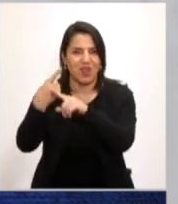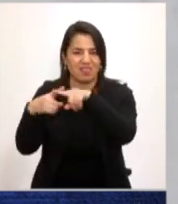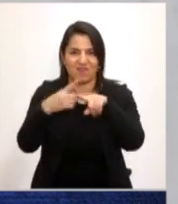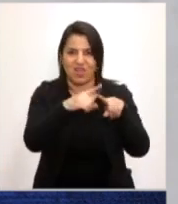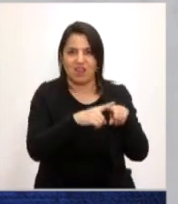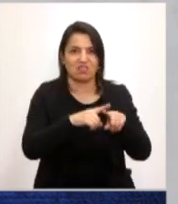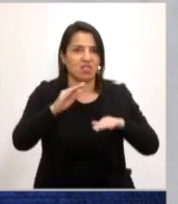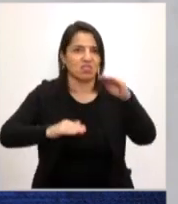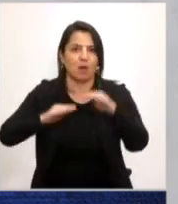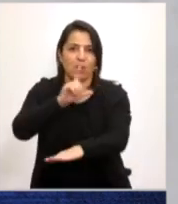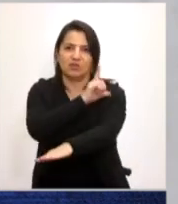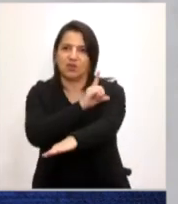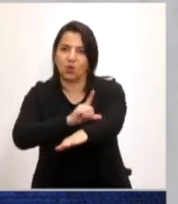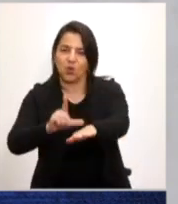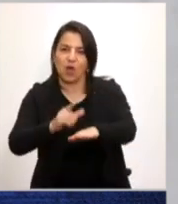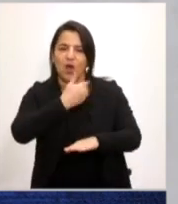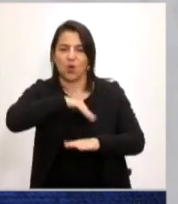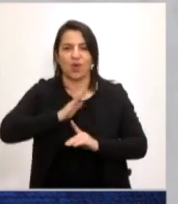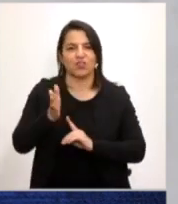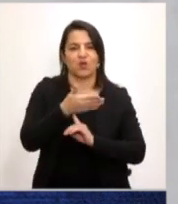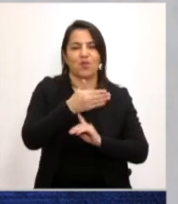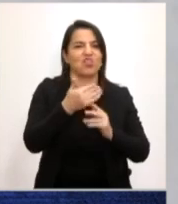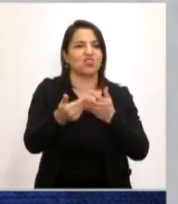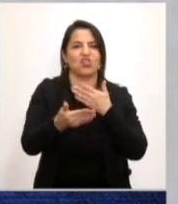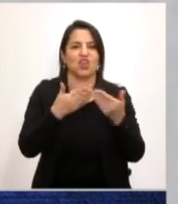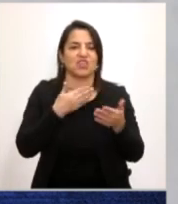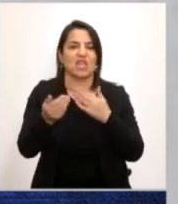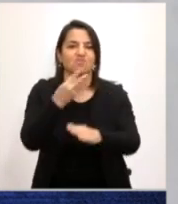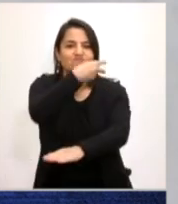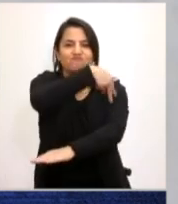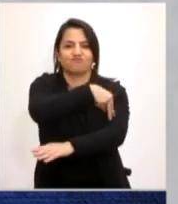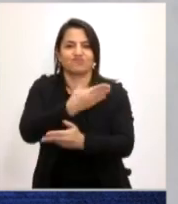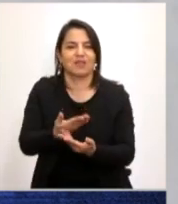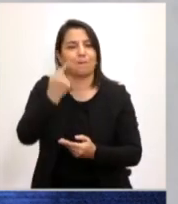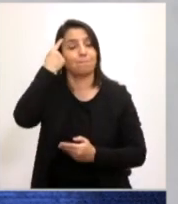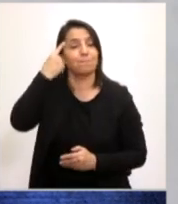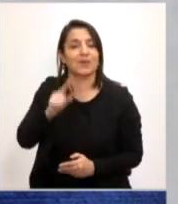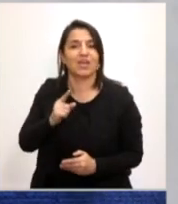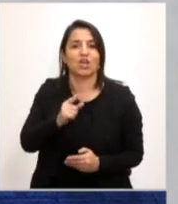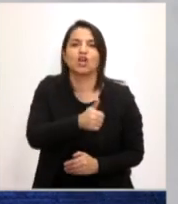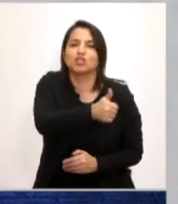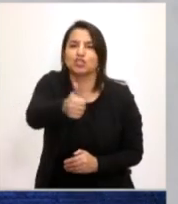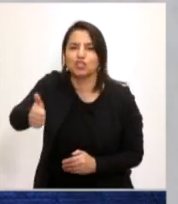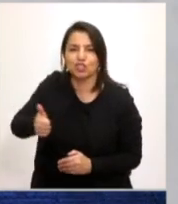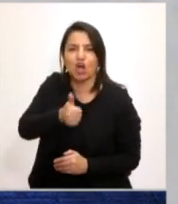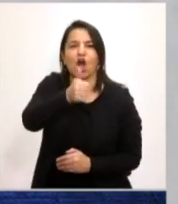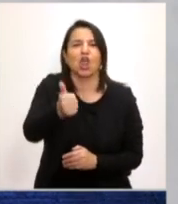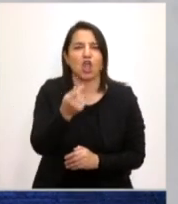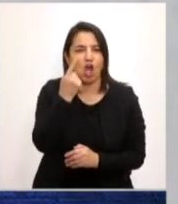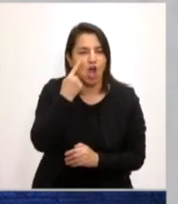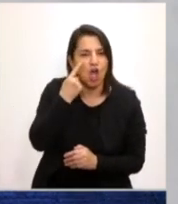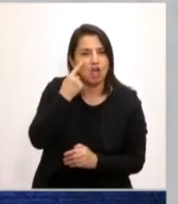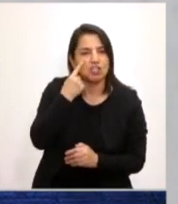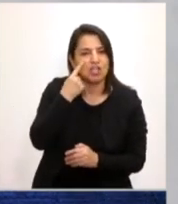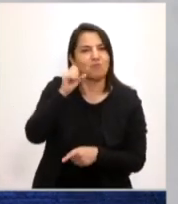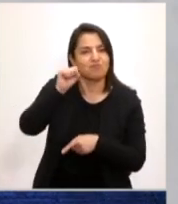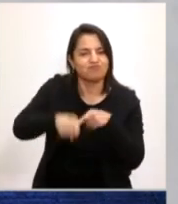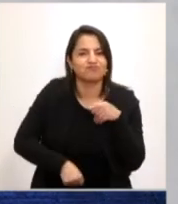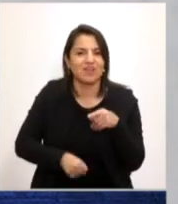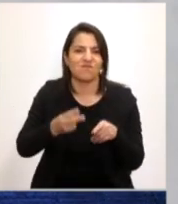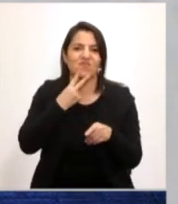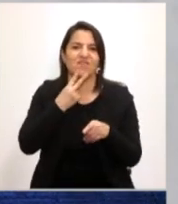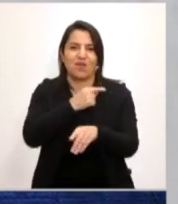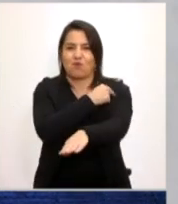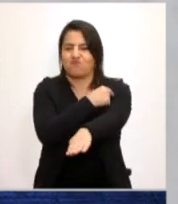según el lugar de nuestra patria en que nos encontremos. Pero sin embargo, todos nos reconocemos como habitantes de este gran país que